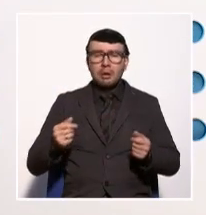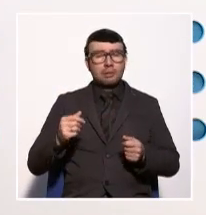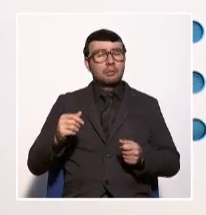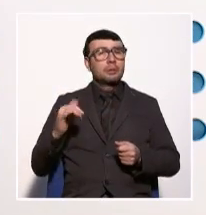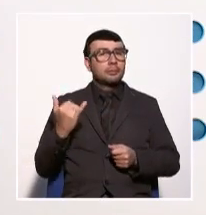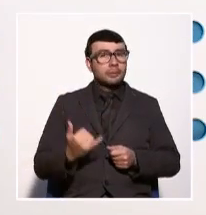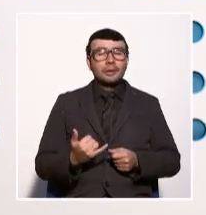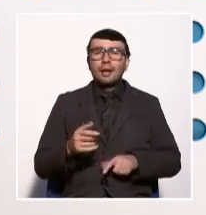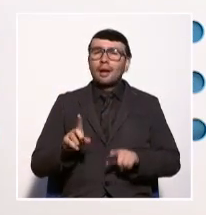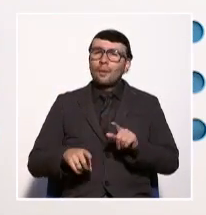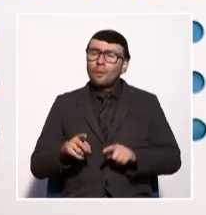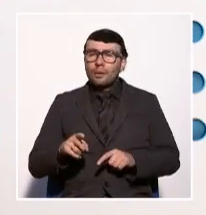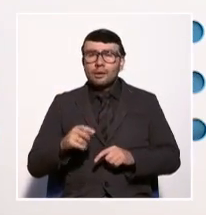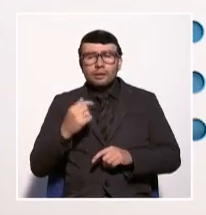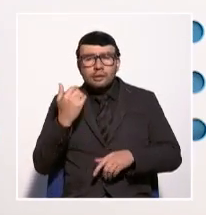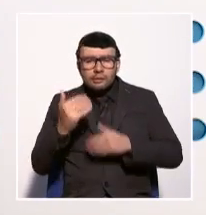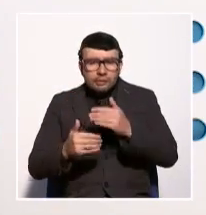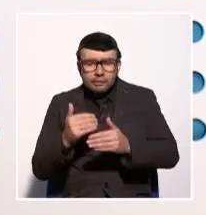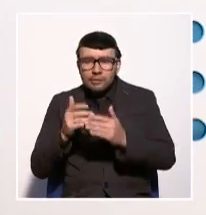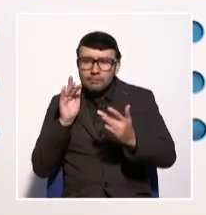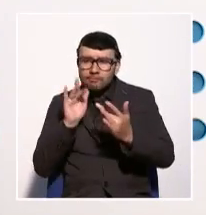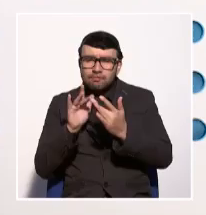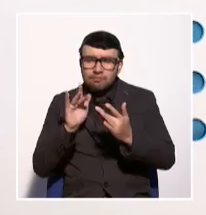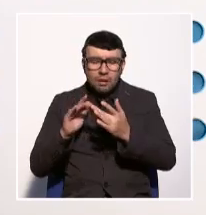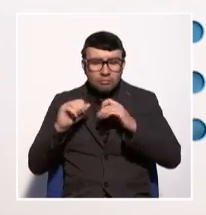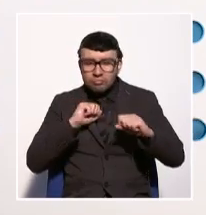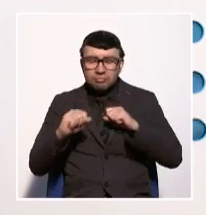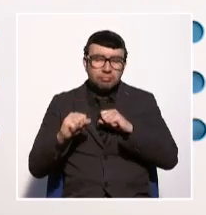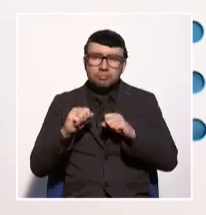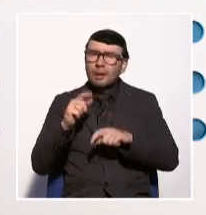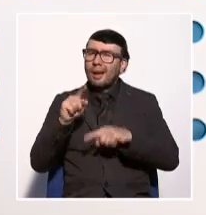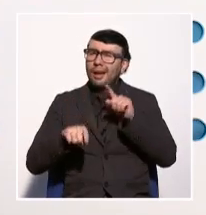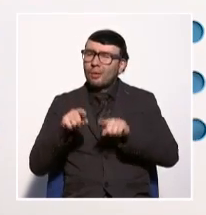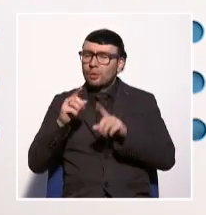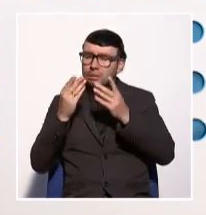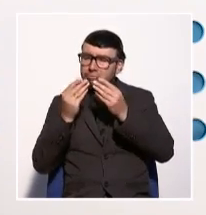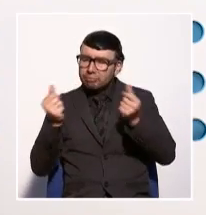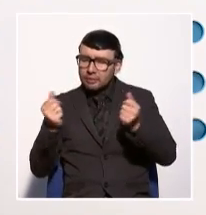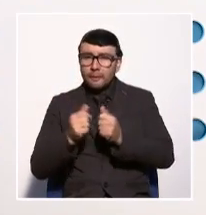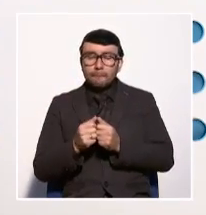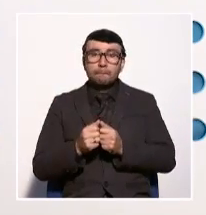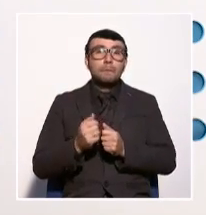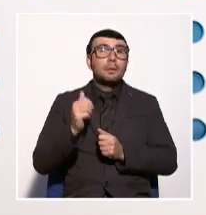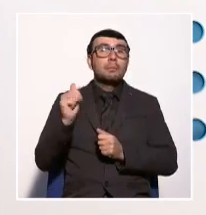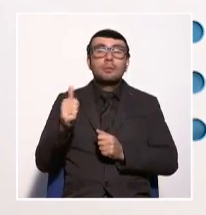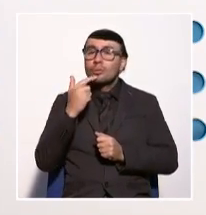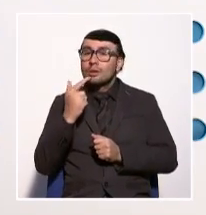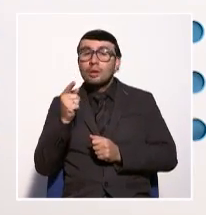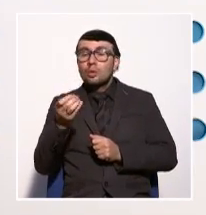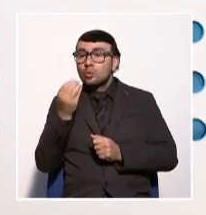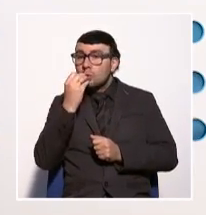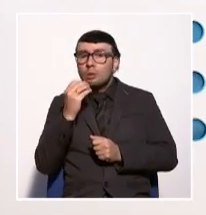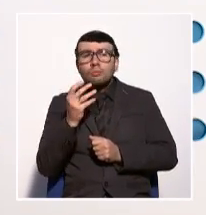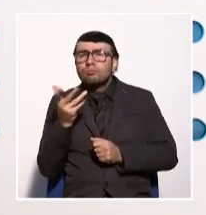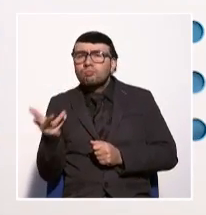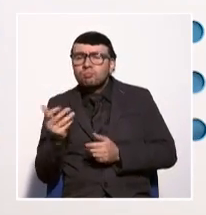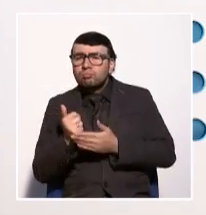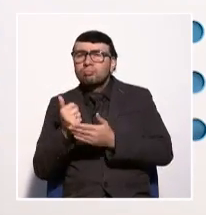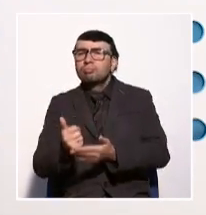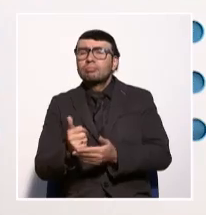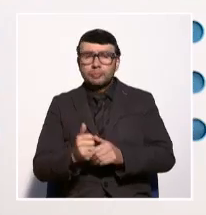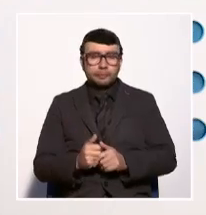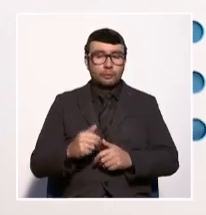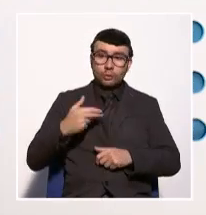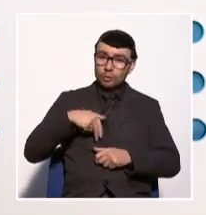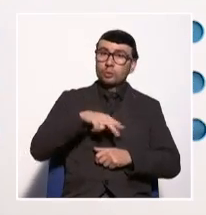de ciertas partes va a perder funcionalidad la persona está preguntando por la parte alimentaria desde el concepto